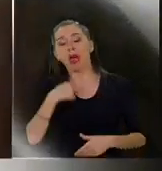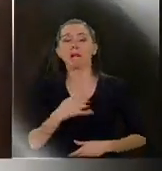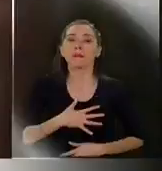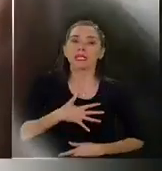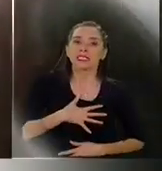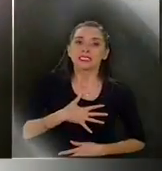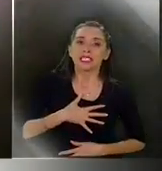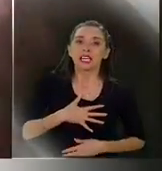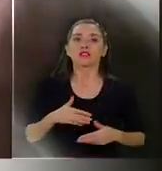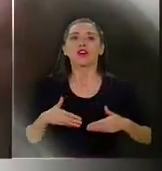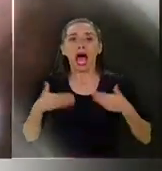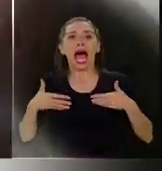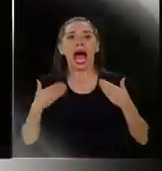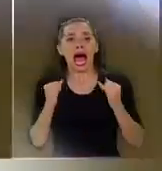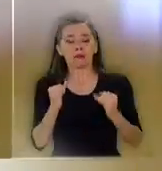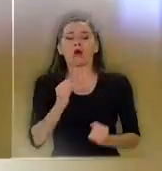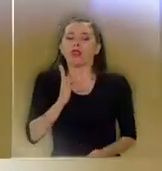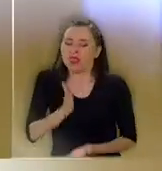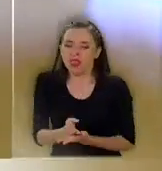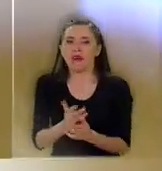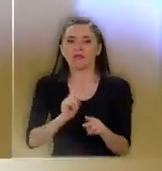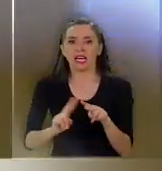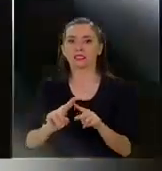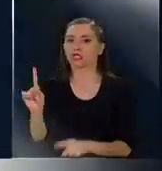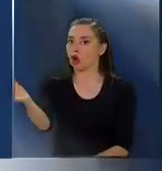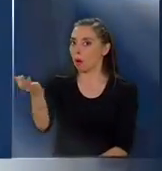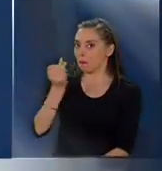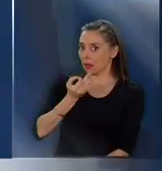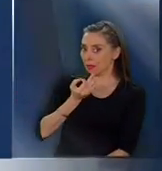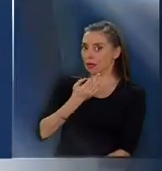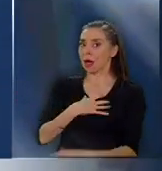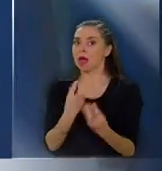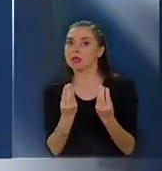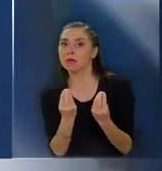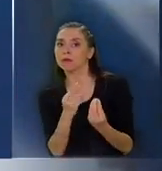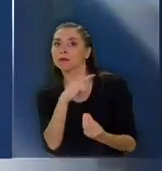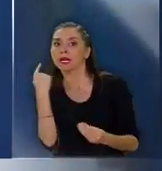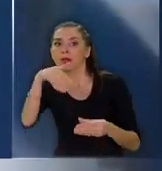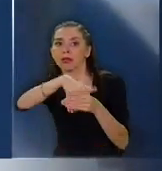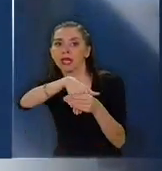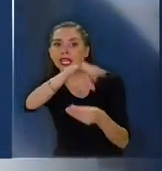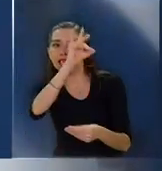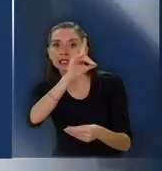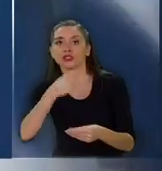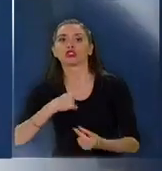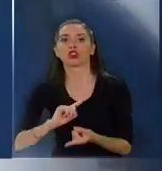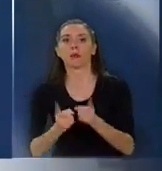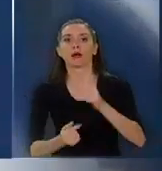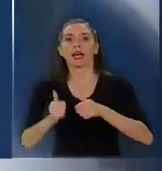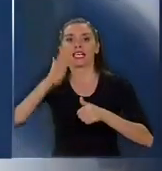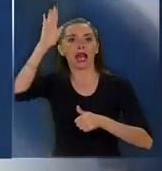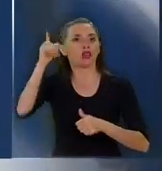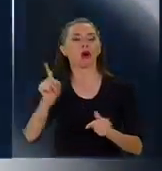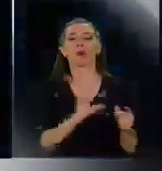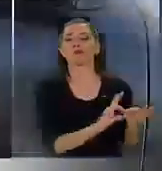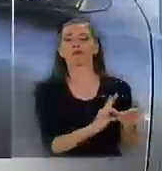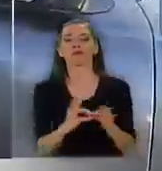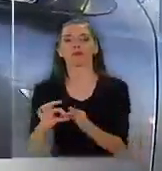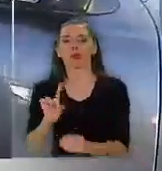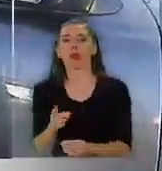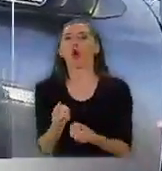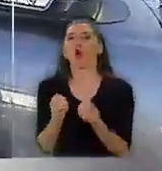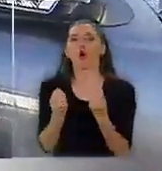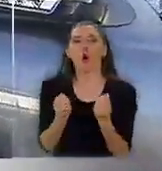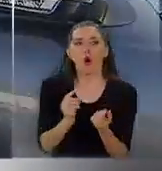con los ánimos de que esto se debe hacer. Que no me digan a mí que por temor a perder una elección no seré candidato. Esos no son argumentos. ¿Cómo